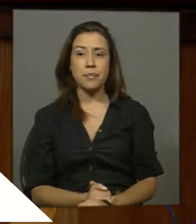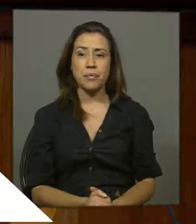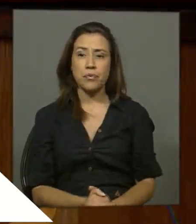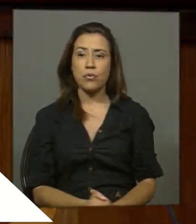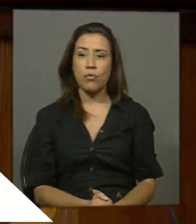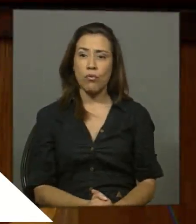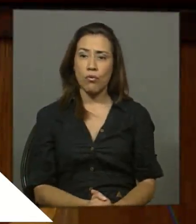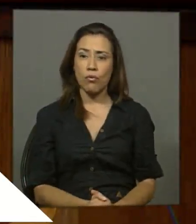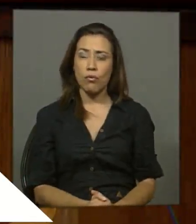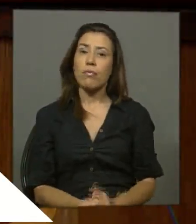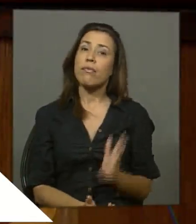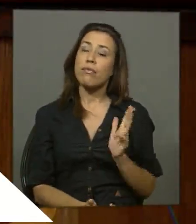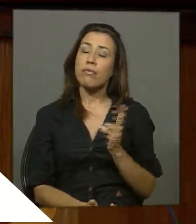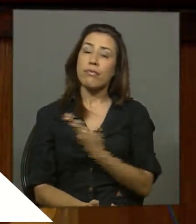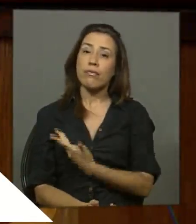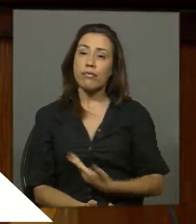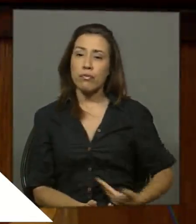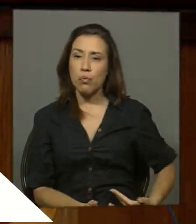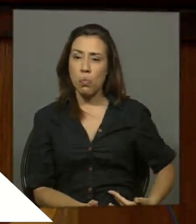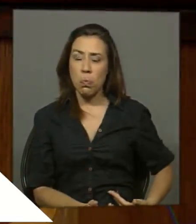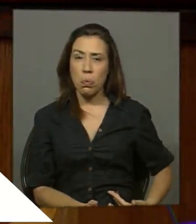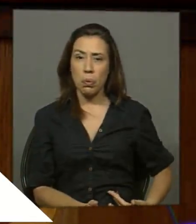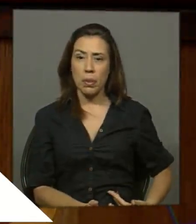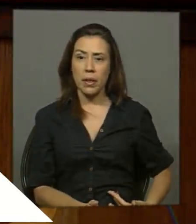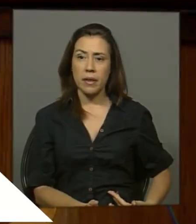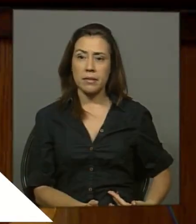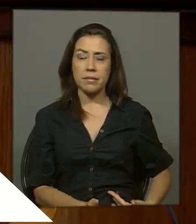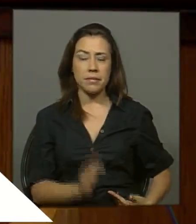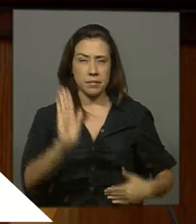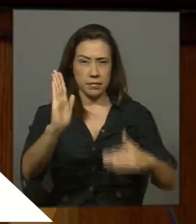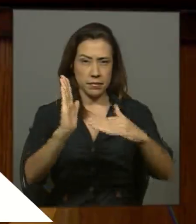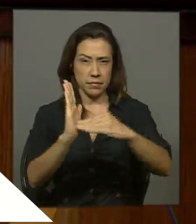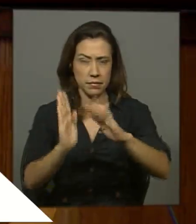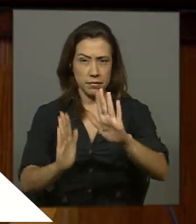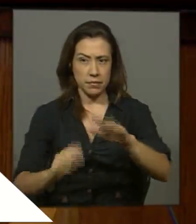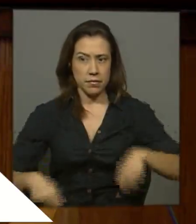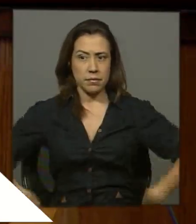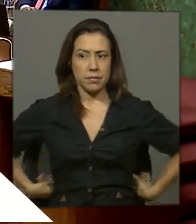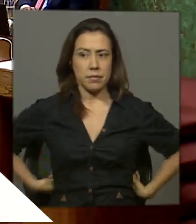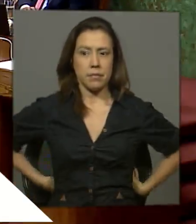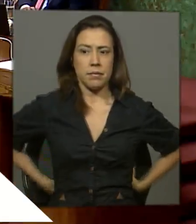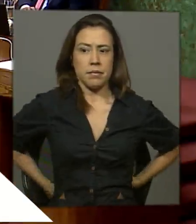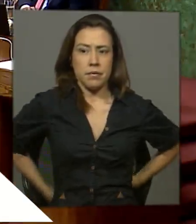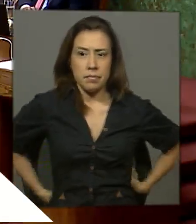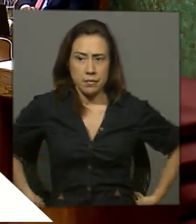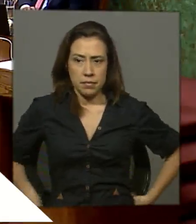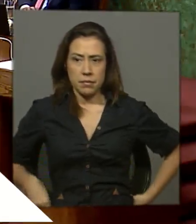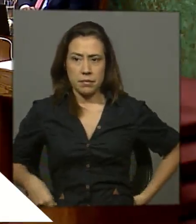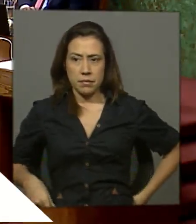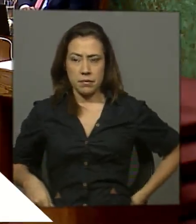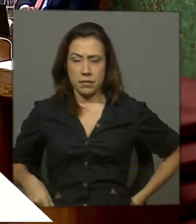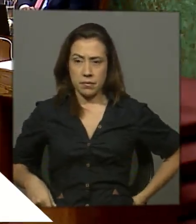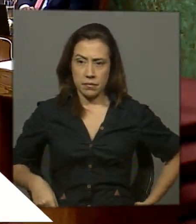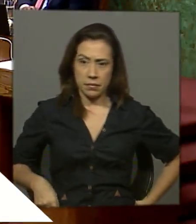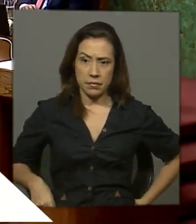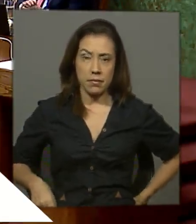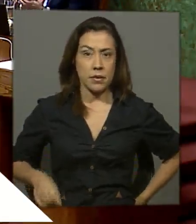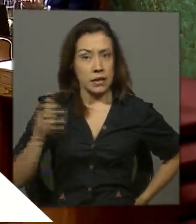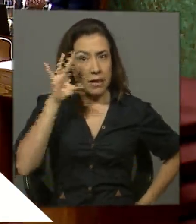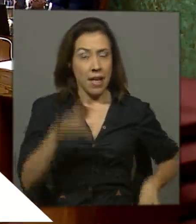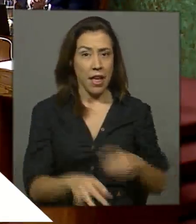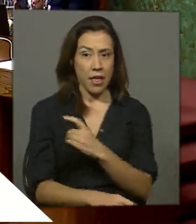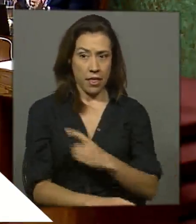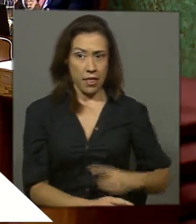forestales señor presidente ministro un segundito por favor el como bien sabe el